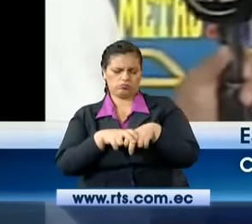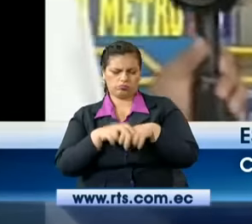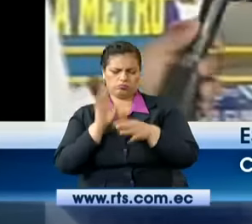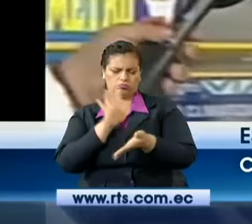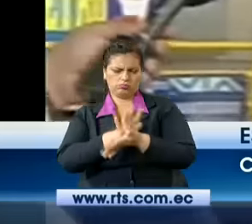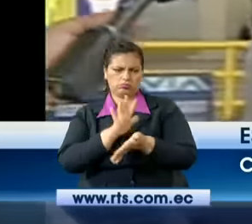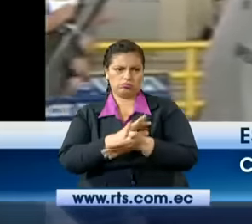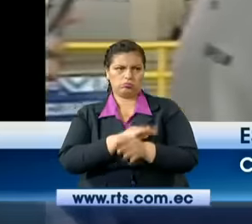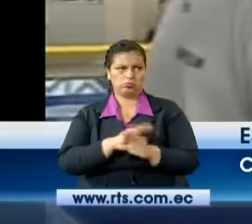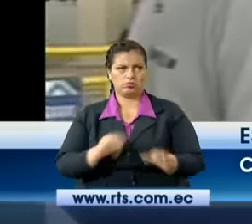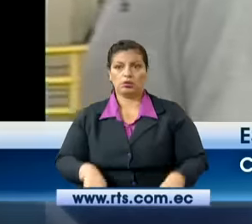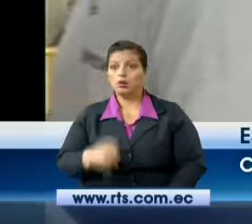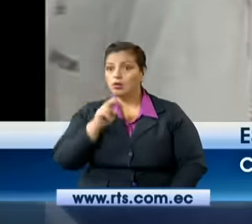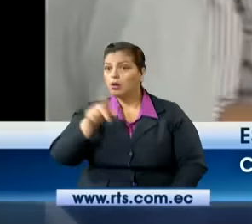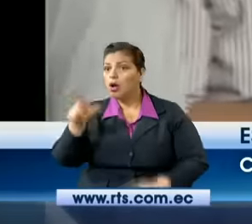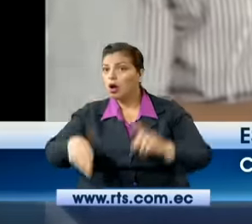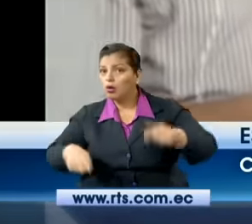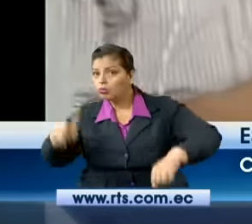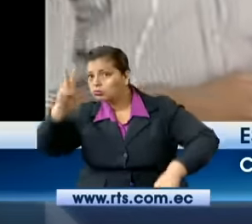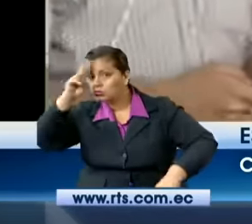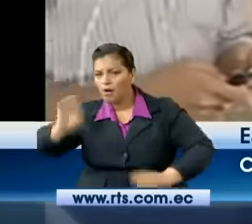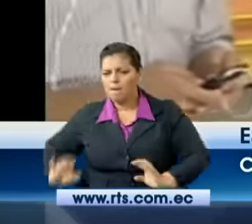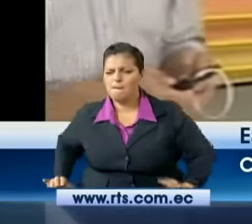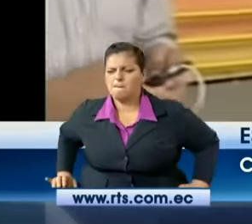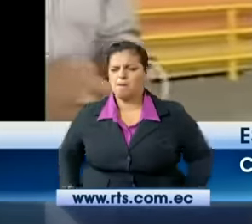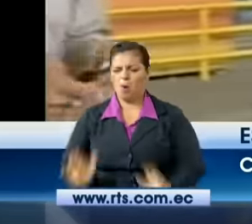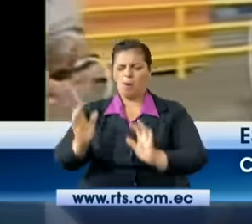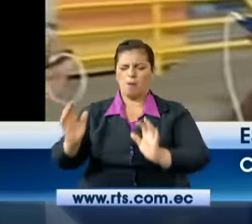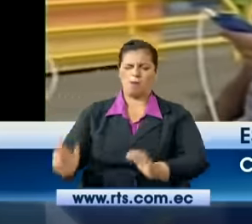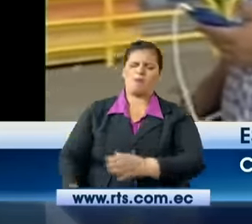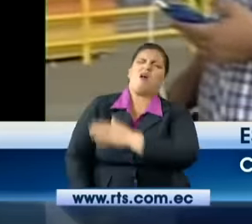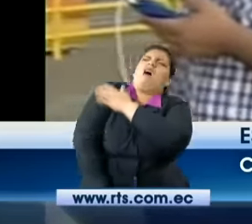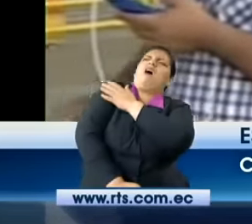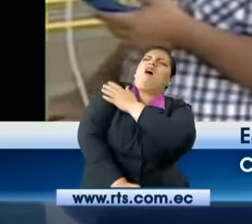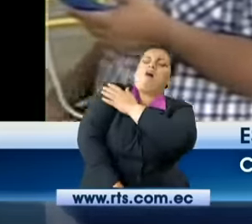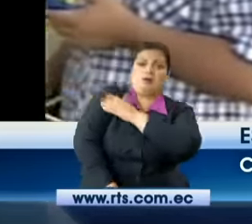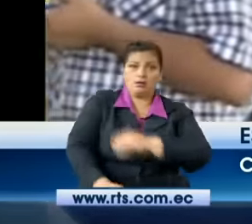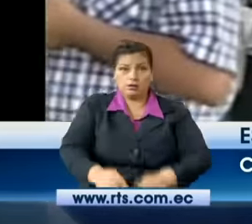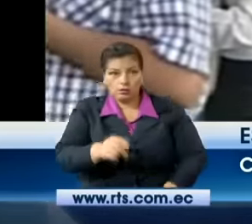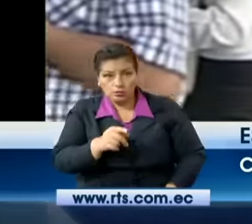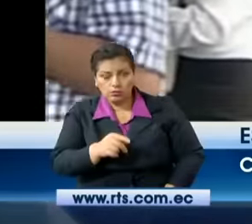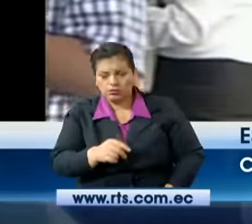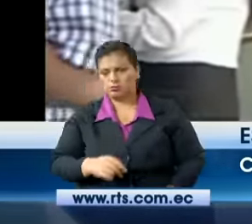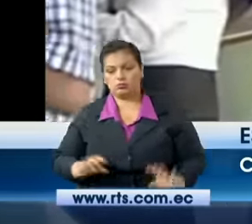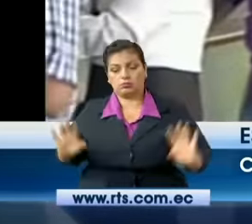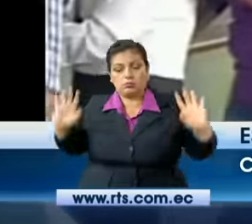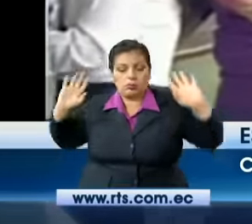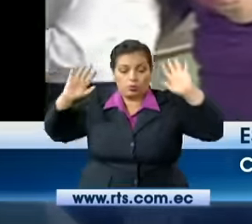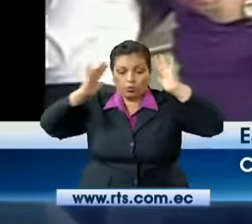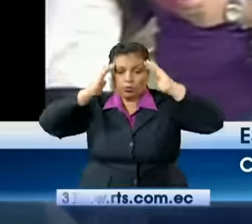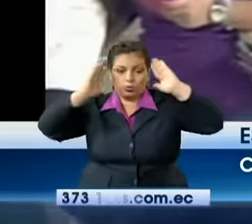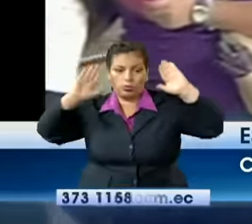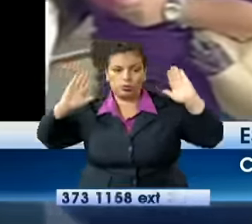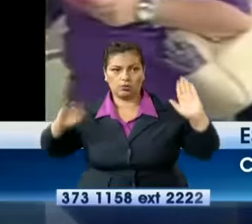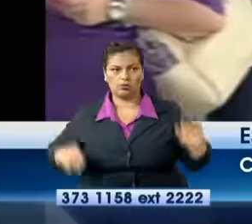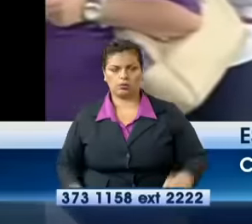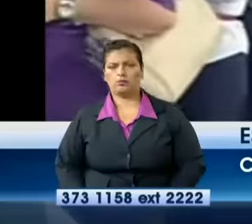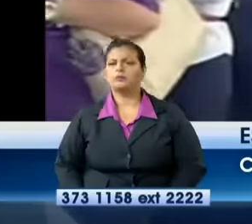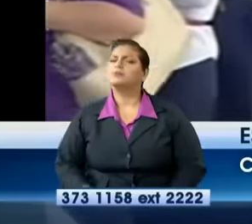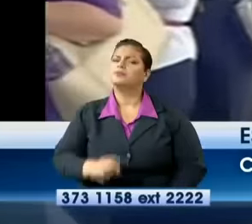eso a usted? No. Afortunadamente. Y en cuanto al orden así para entrar, usted está haciendo cola, pero sin embargo... Bueno, sí, hay